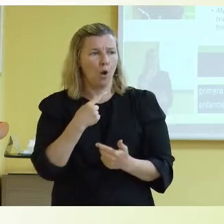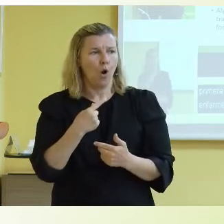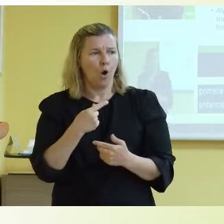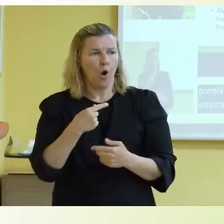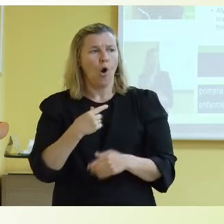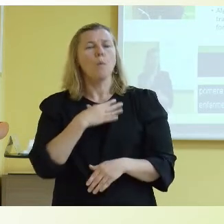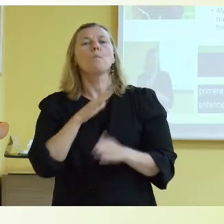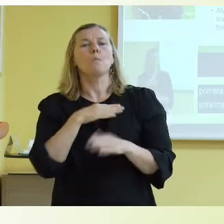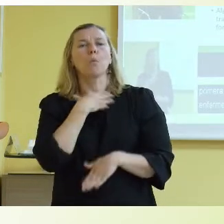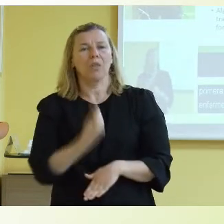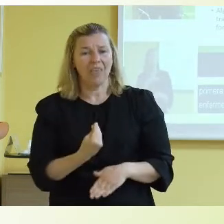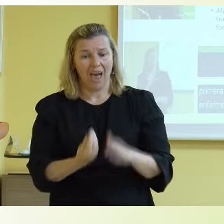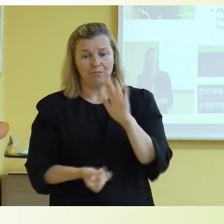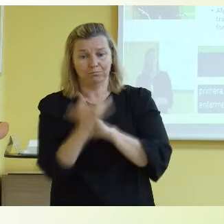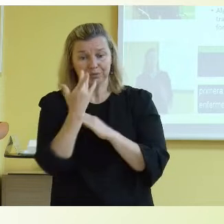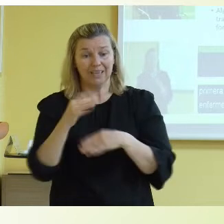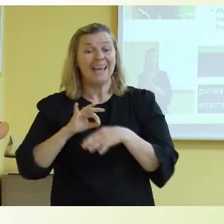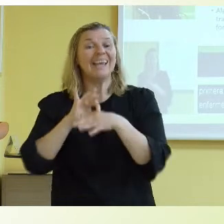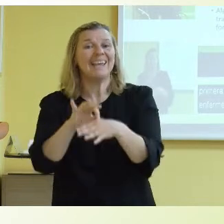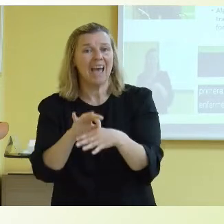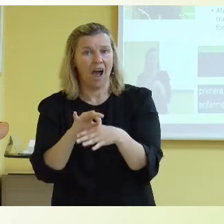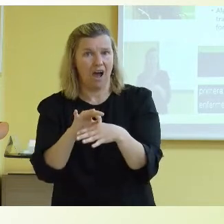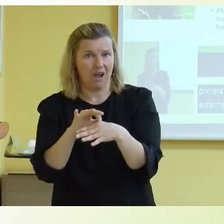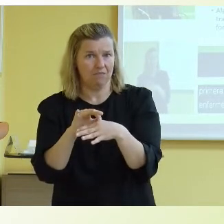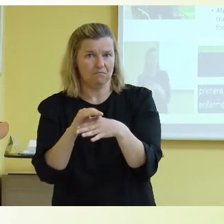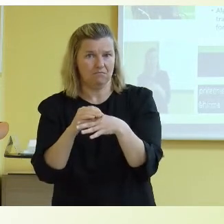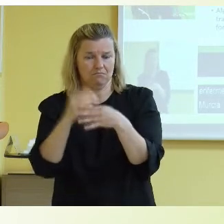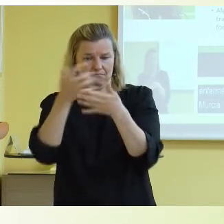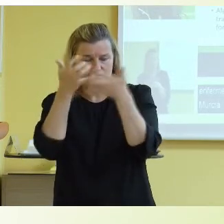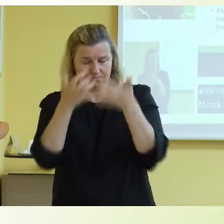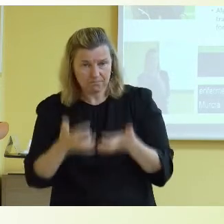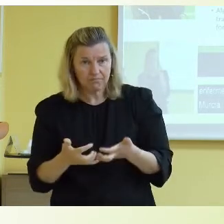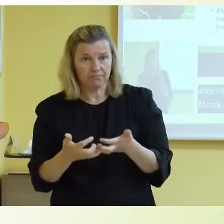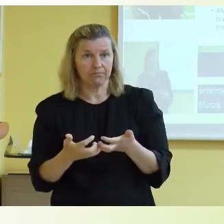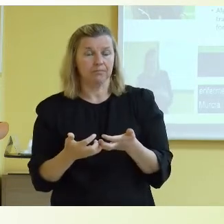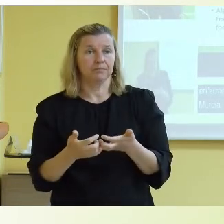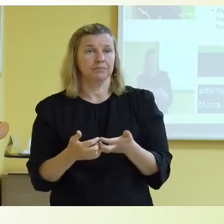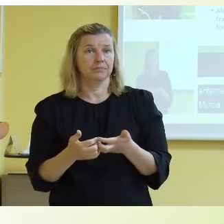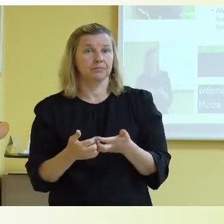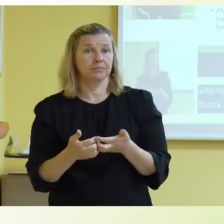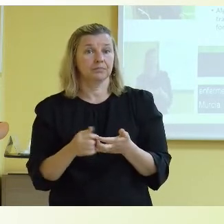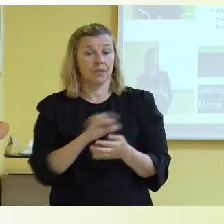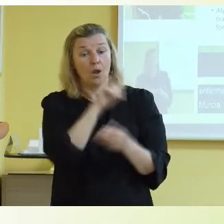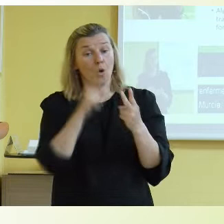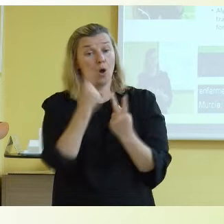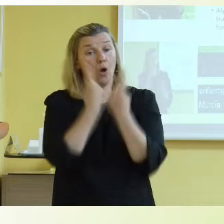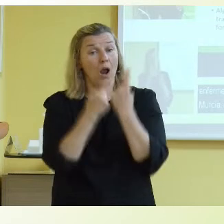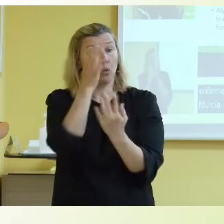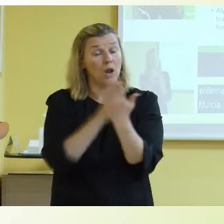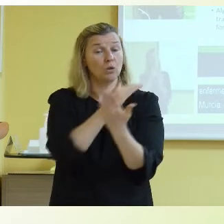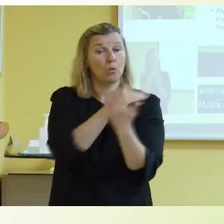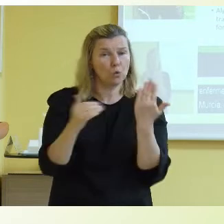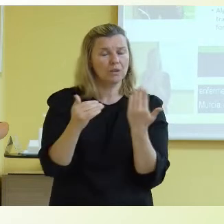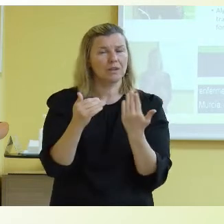han desarrollado unas cuantas guías, no han desarrollado todas las guías para las 6.000 enfermedades raras porque es imposible. Y luego hay algunas comunidades autónomas